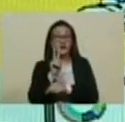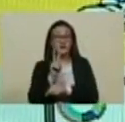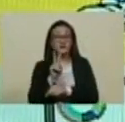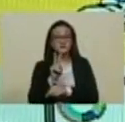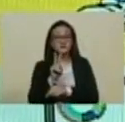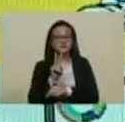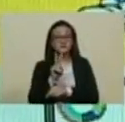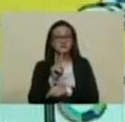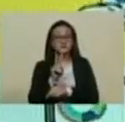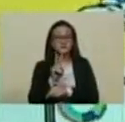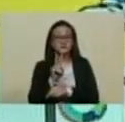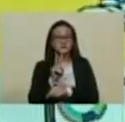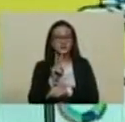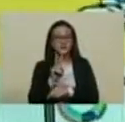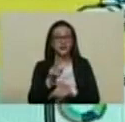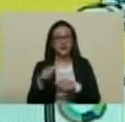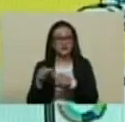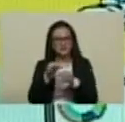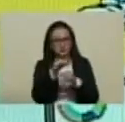Vía El Zapataretal.